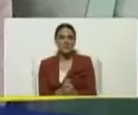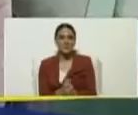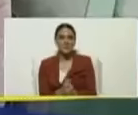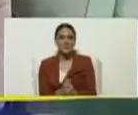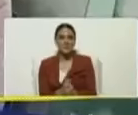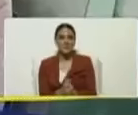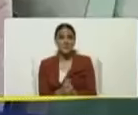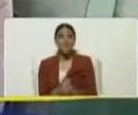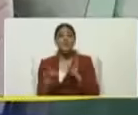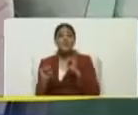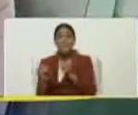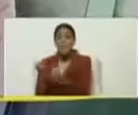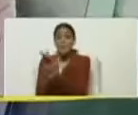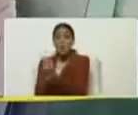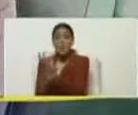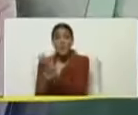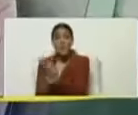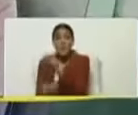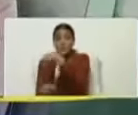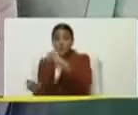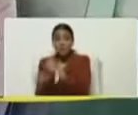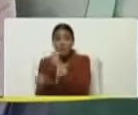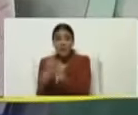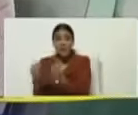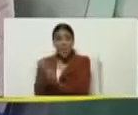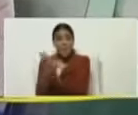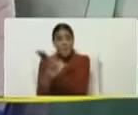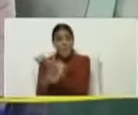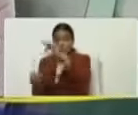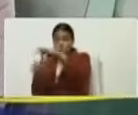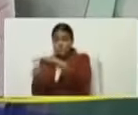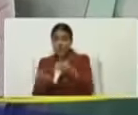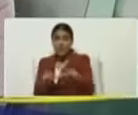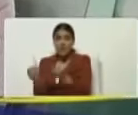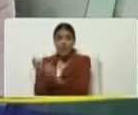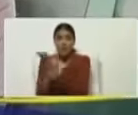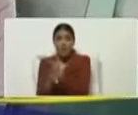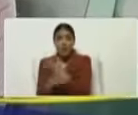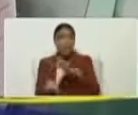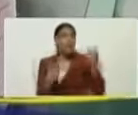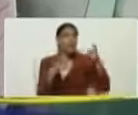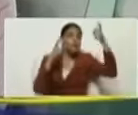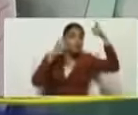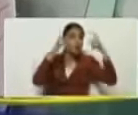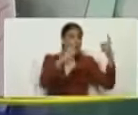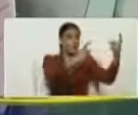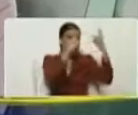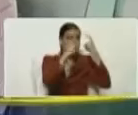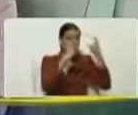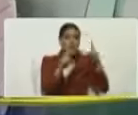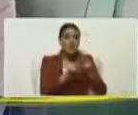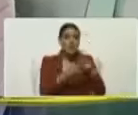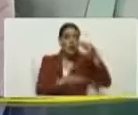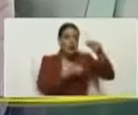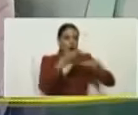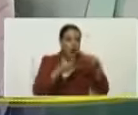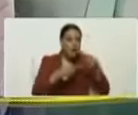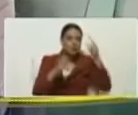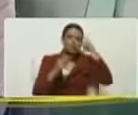Producción de la tierra, de alimentos comunal. Porque el comandante Chávez diseñó,